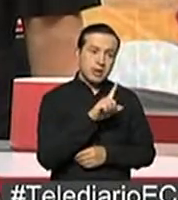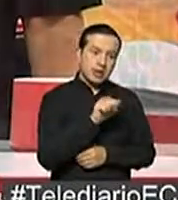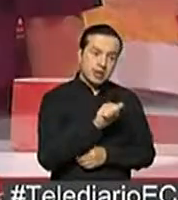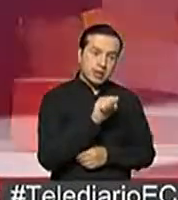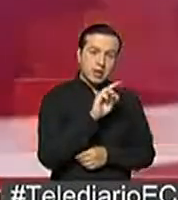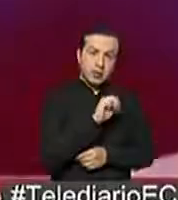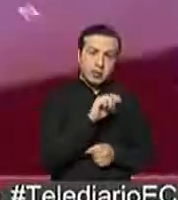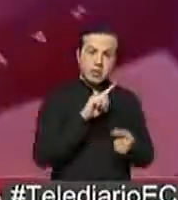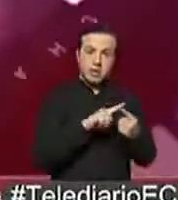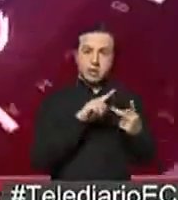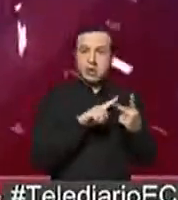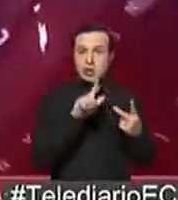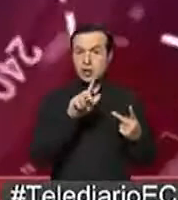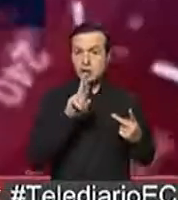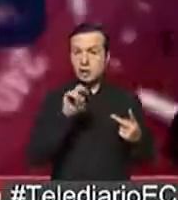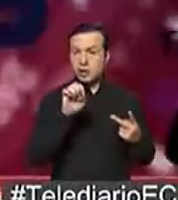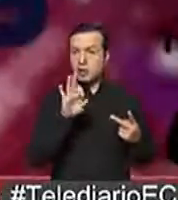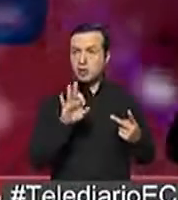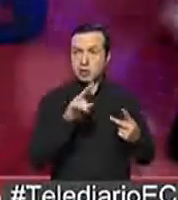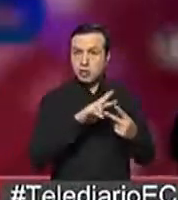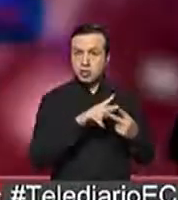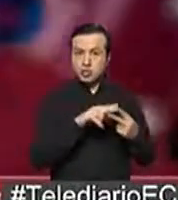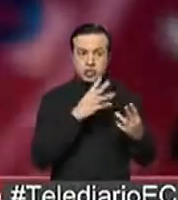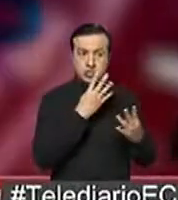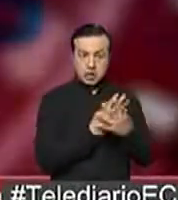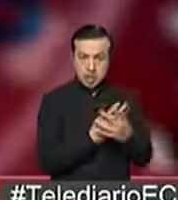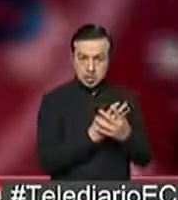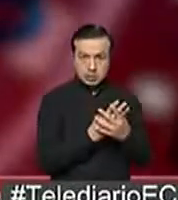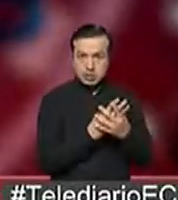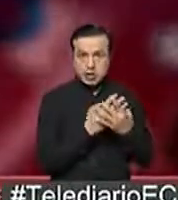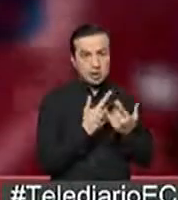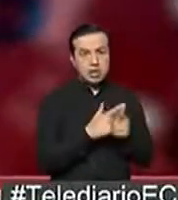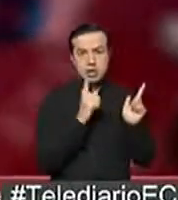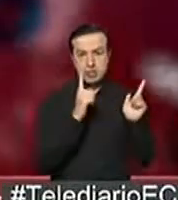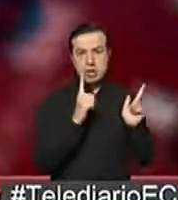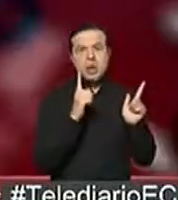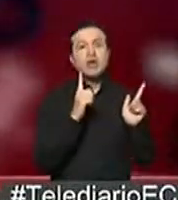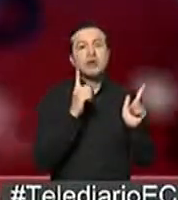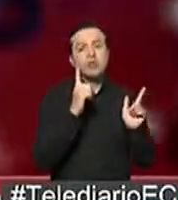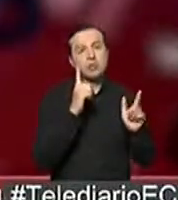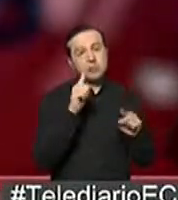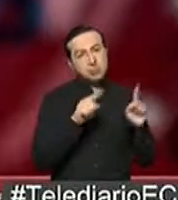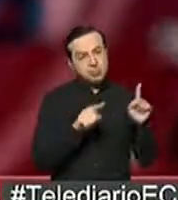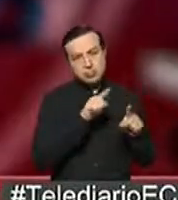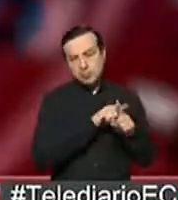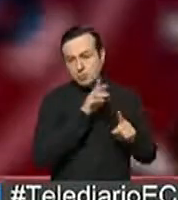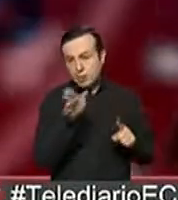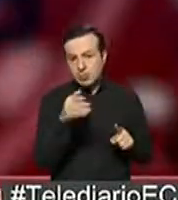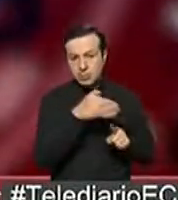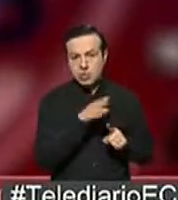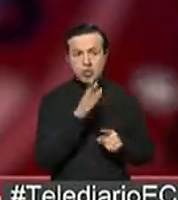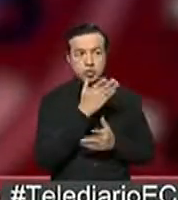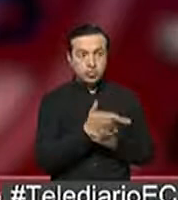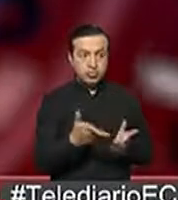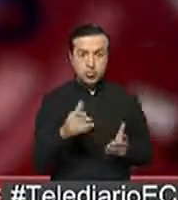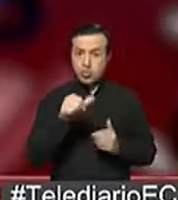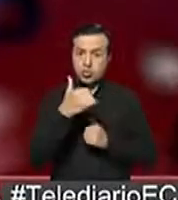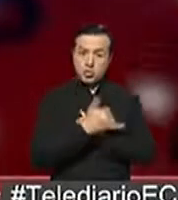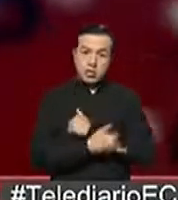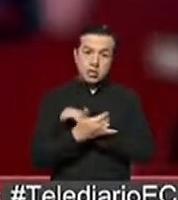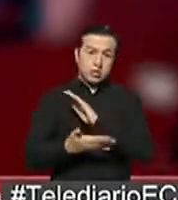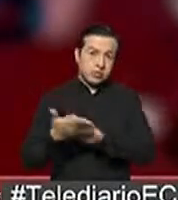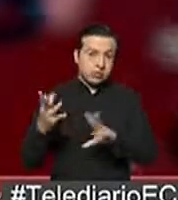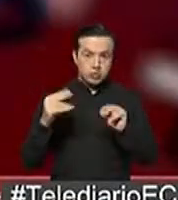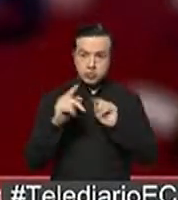T. y sustituyó la prisión preventiva por presentación periódica. Además, la magistrada dispuso la prohibición de salida del país de